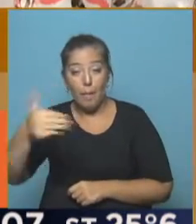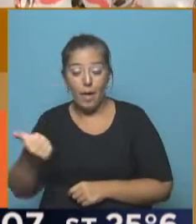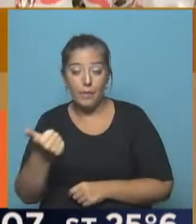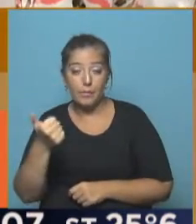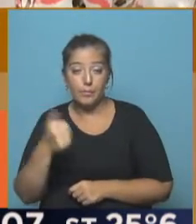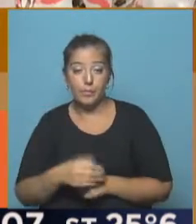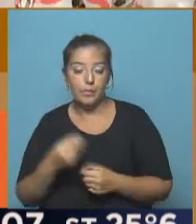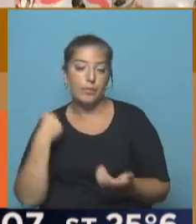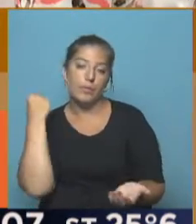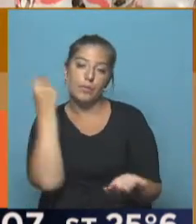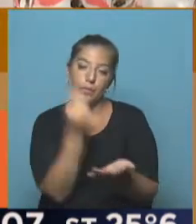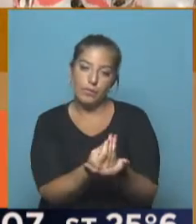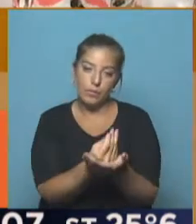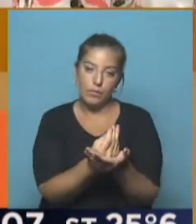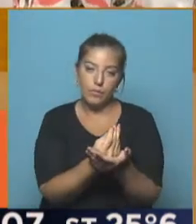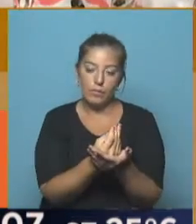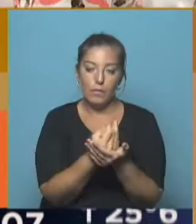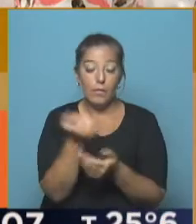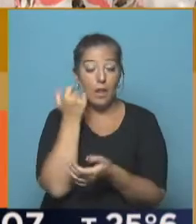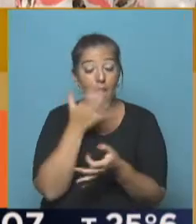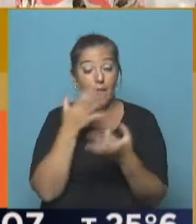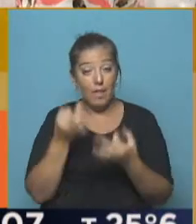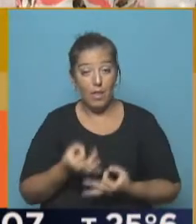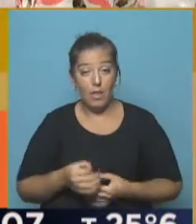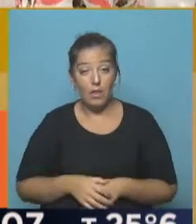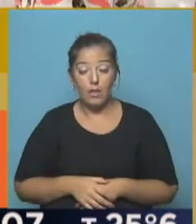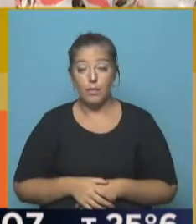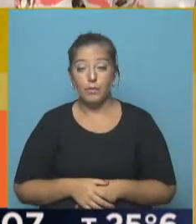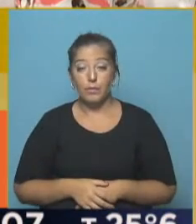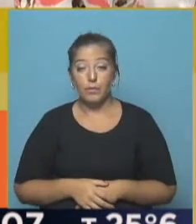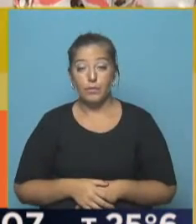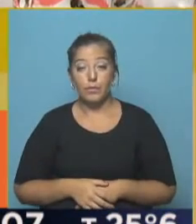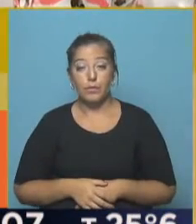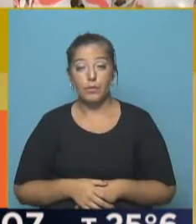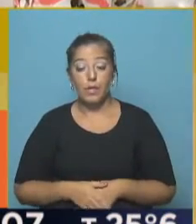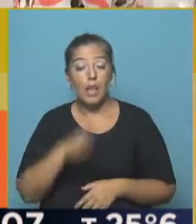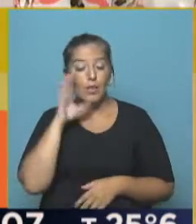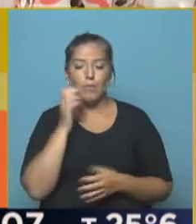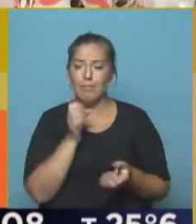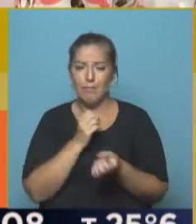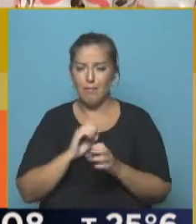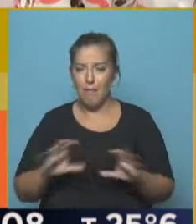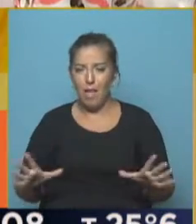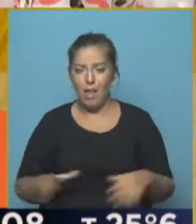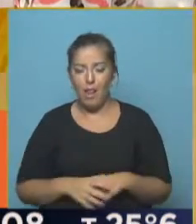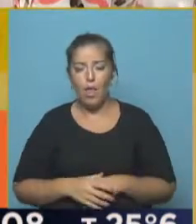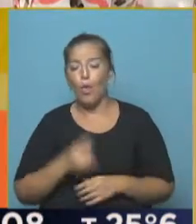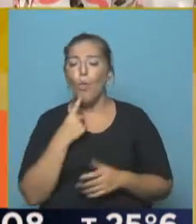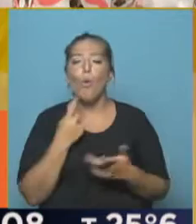sucedió a Bush. Sí. Y la verdad que el estado de los Estados Unidos era calamitoso. La